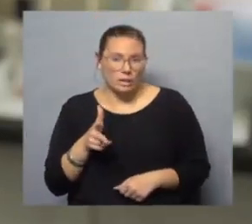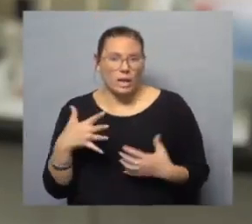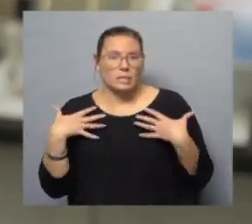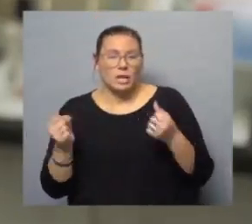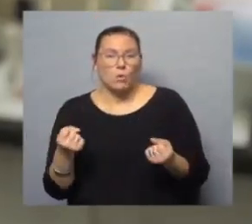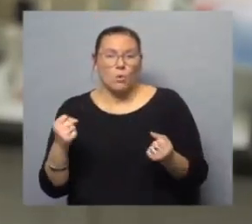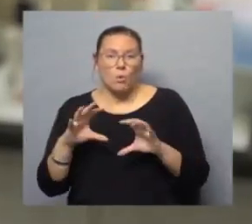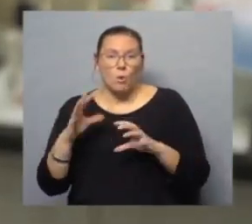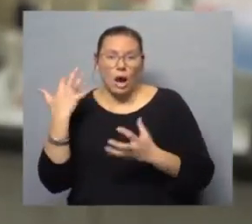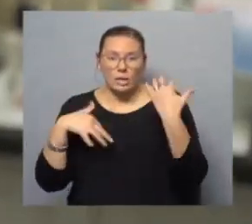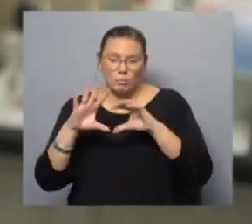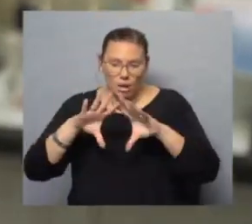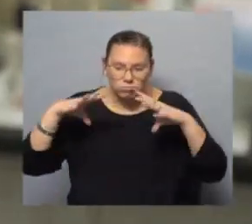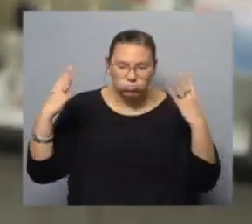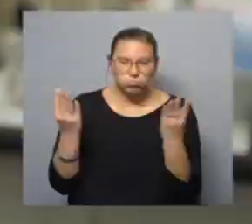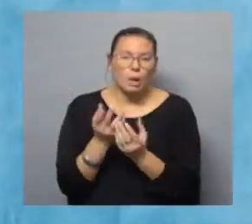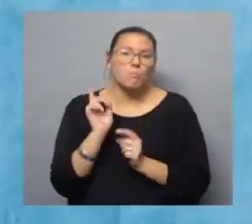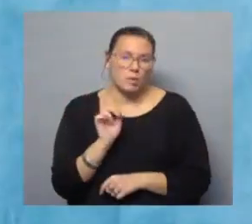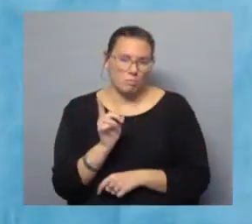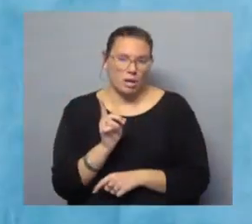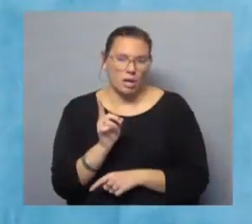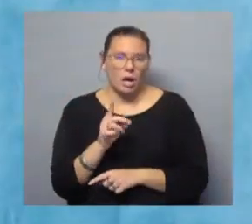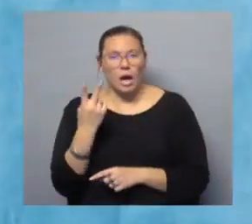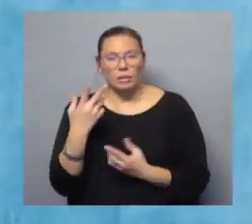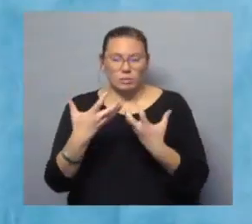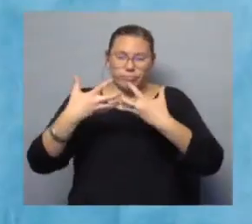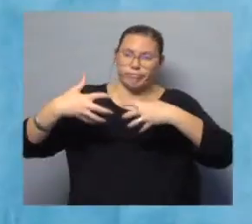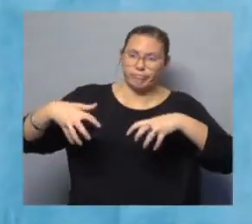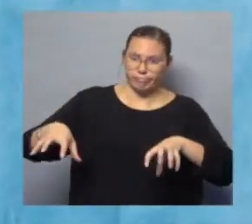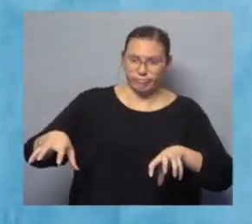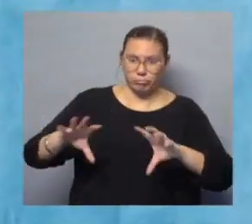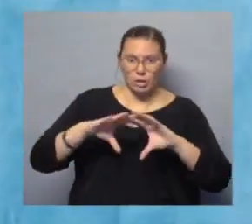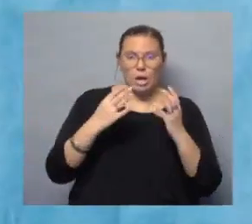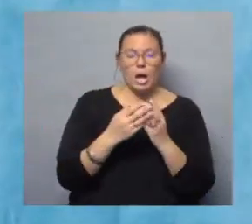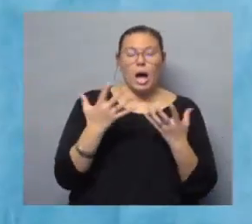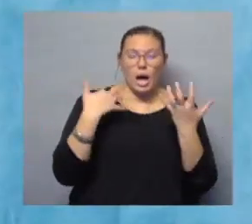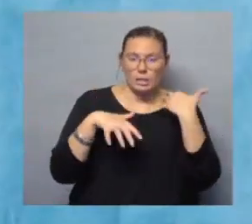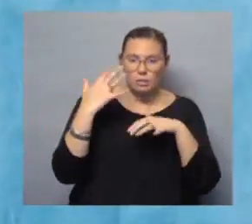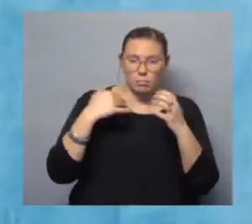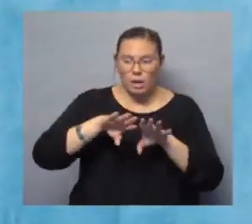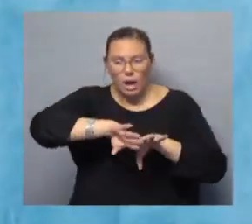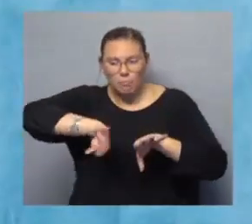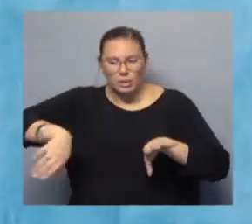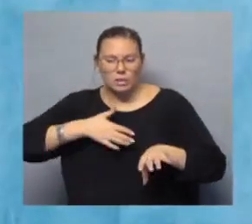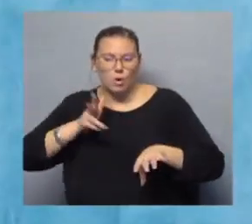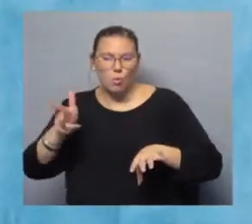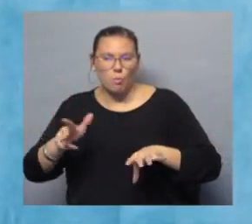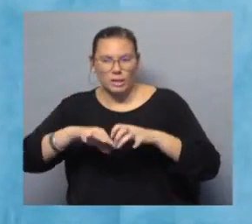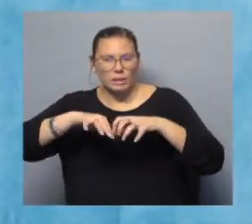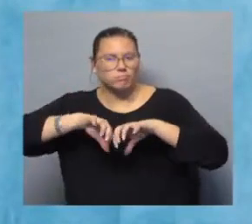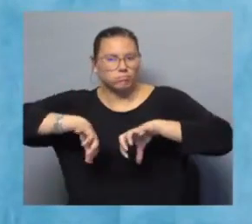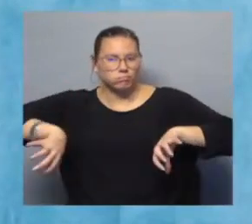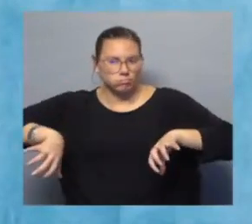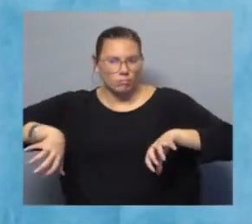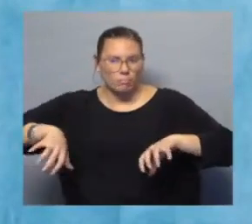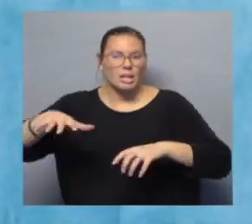ser abarcada como una sola. Antes veíamos dos esferas, que eran la salud animal por un lado, la salud humana por el otro, la